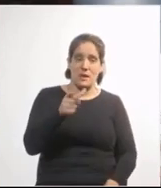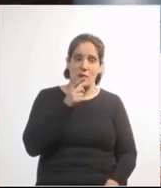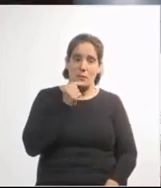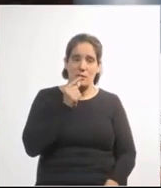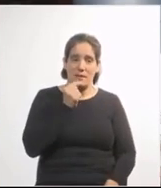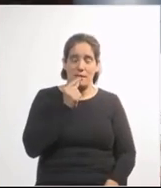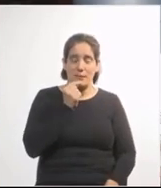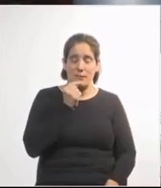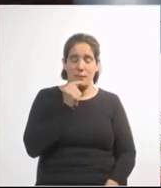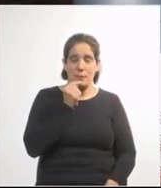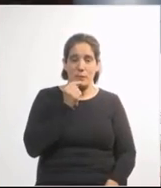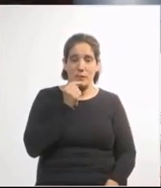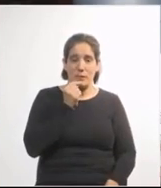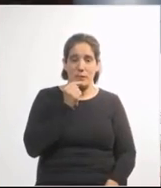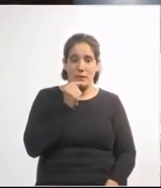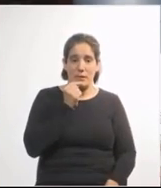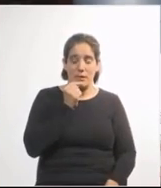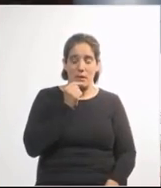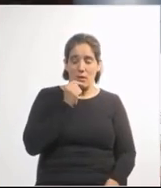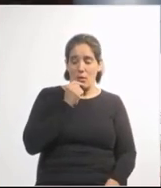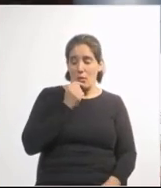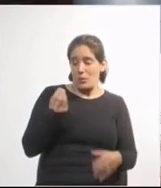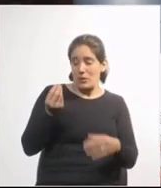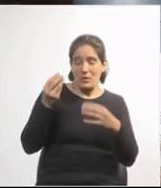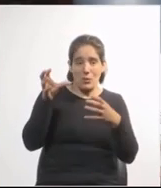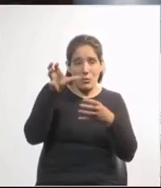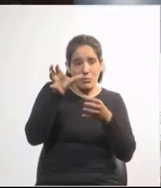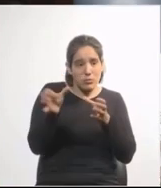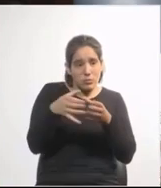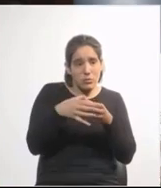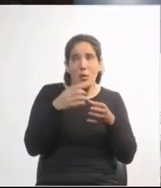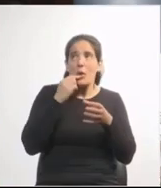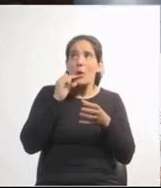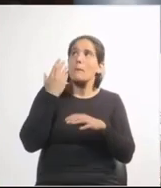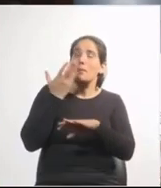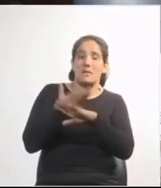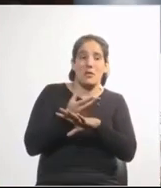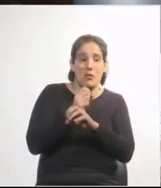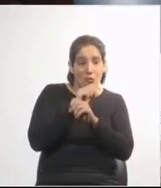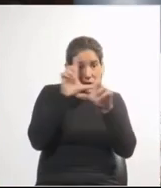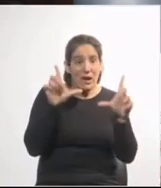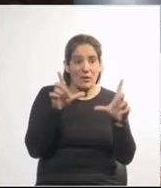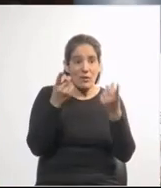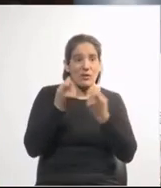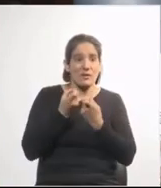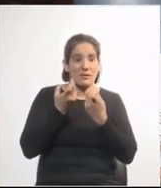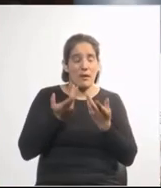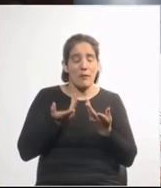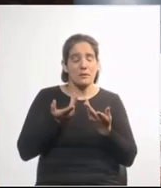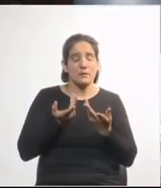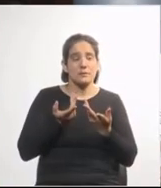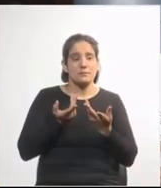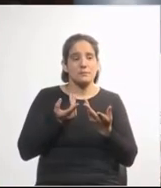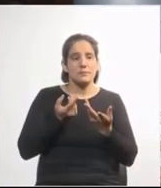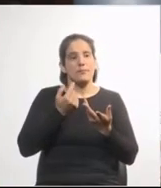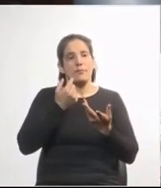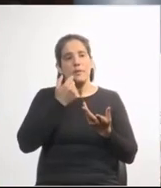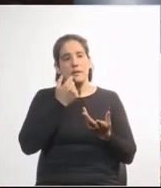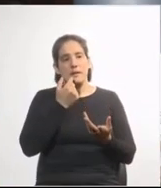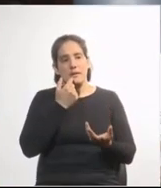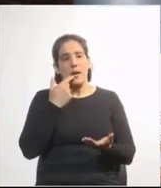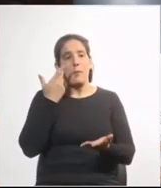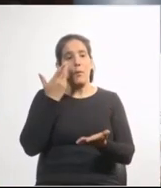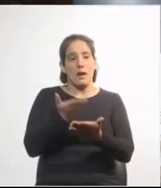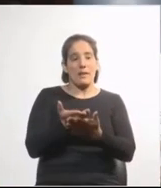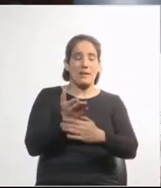Los organismos que integran el sistema de justicia han realizado pedidos claros. De la lectura del mensaje